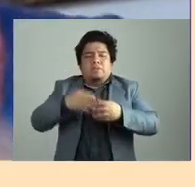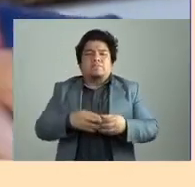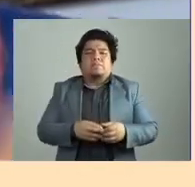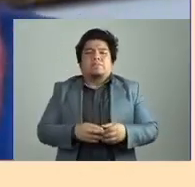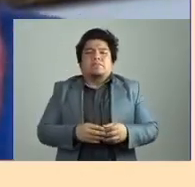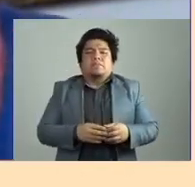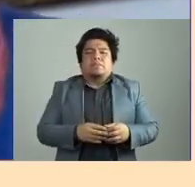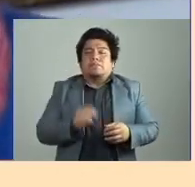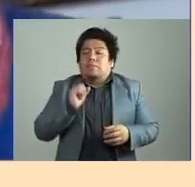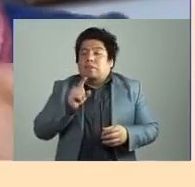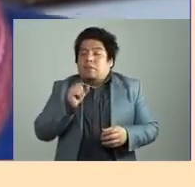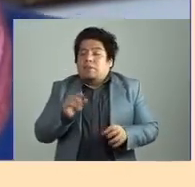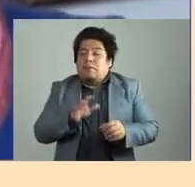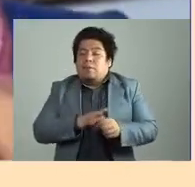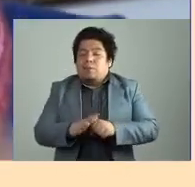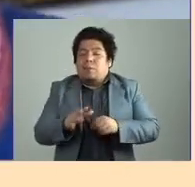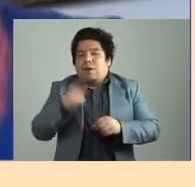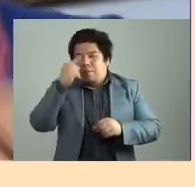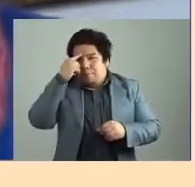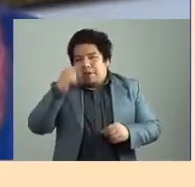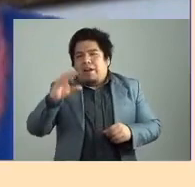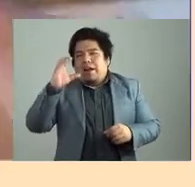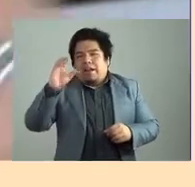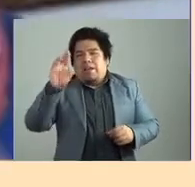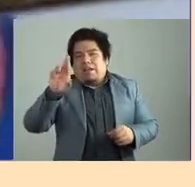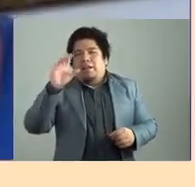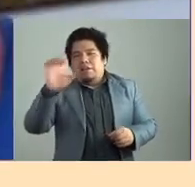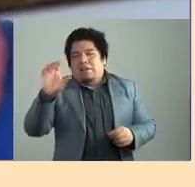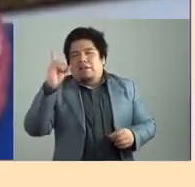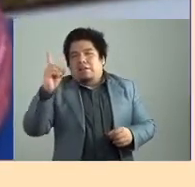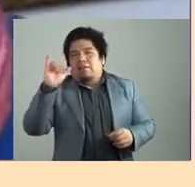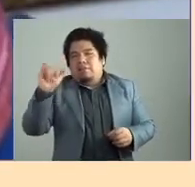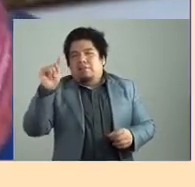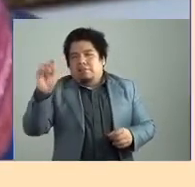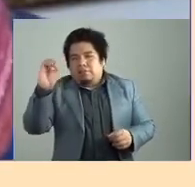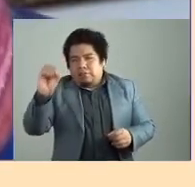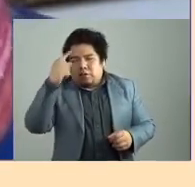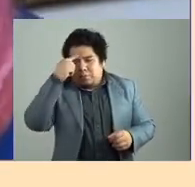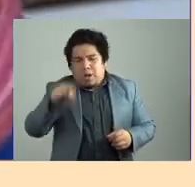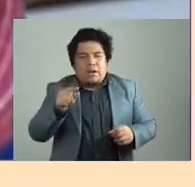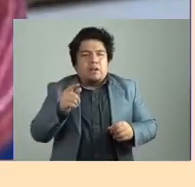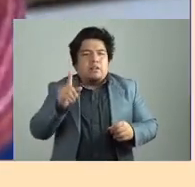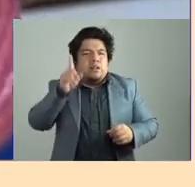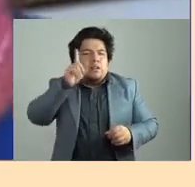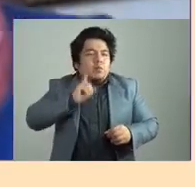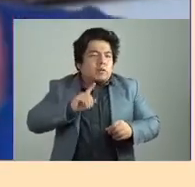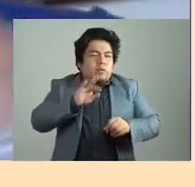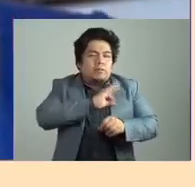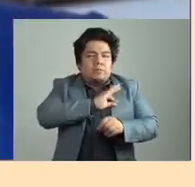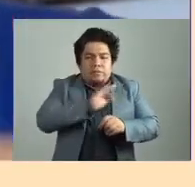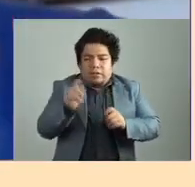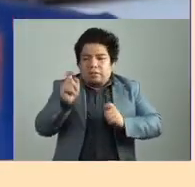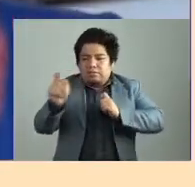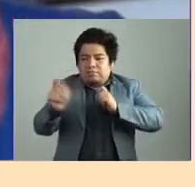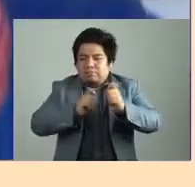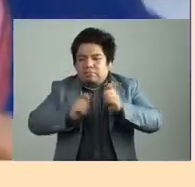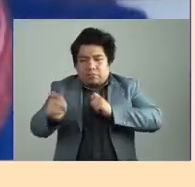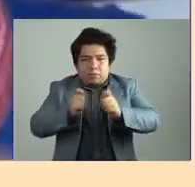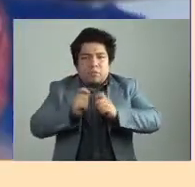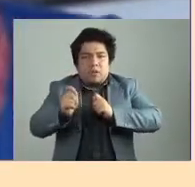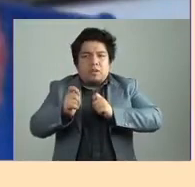función del microcrédito en función de disciplinamiento de las mujeres no también ha